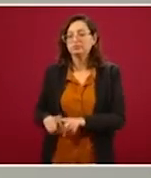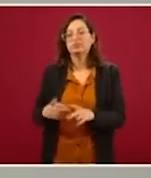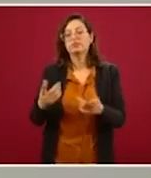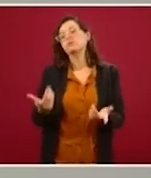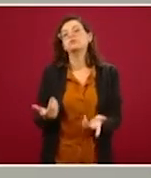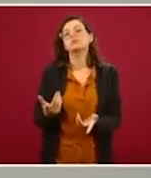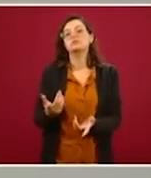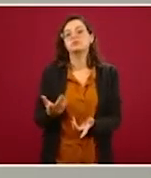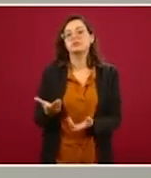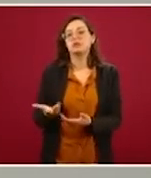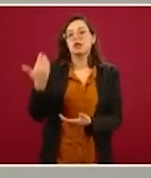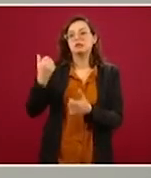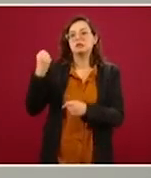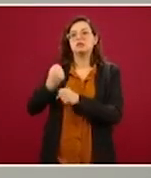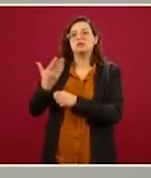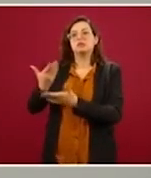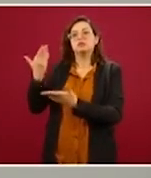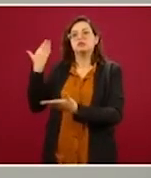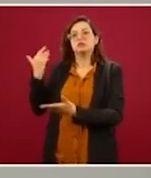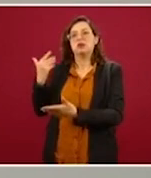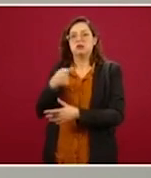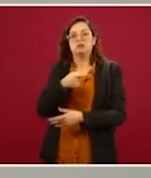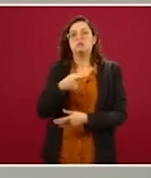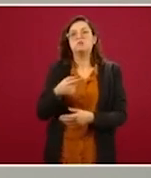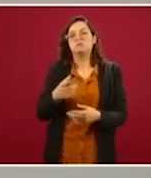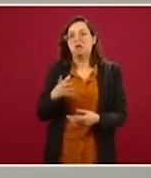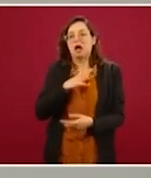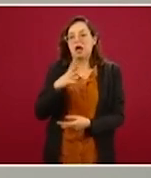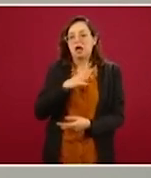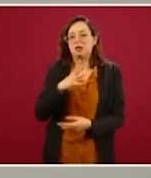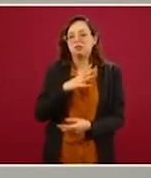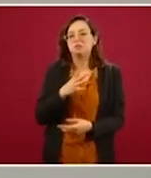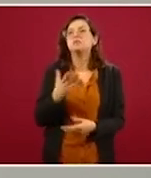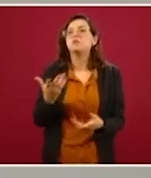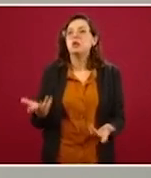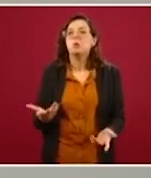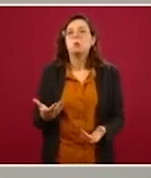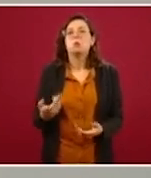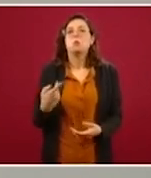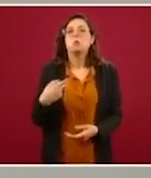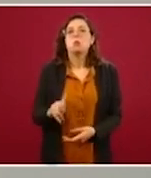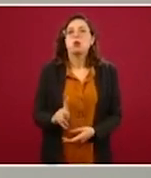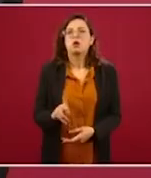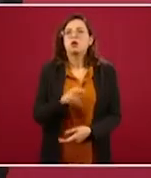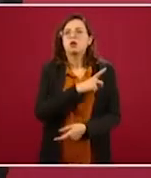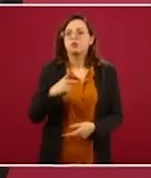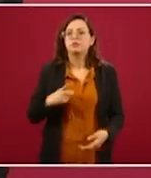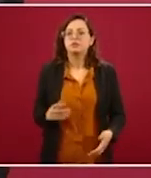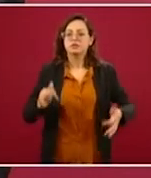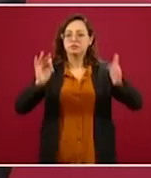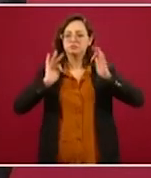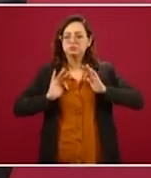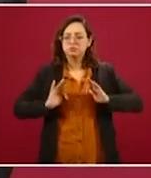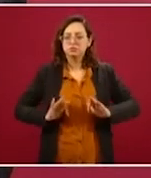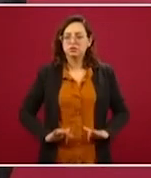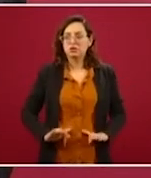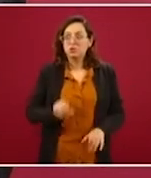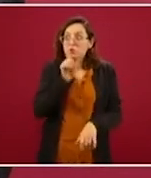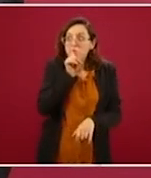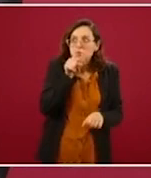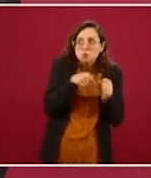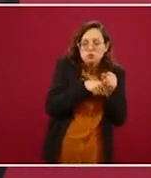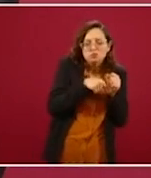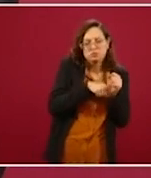una presencia hace unos años. Entonces, lo primero es la tranquilidad, pero no el ocultamiento. Aquí lo que se necesita